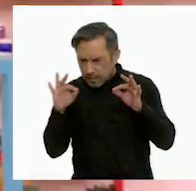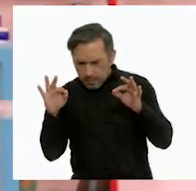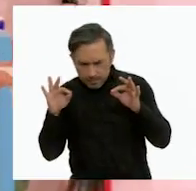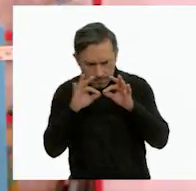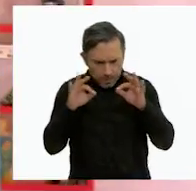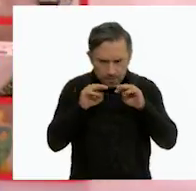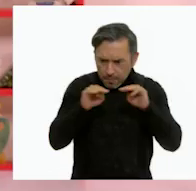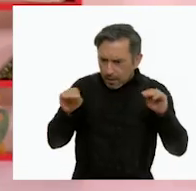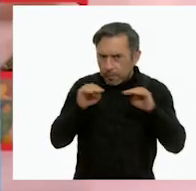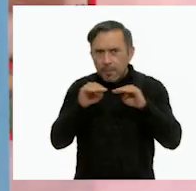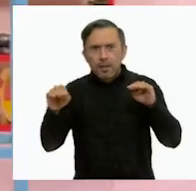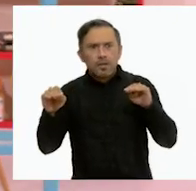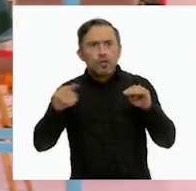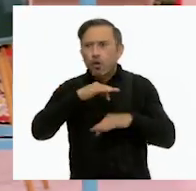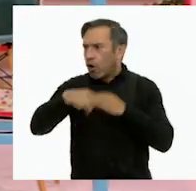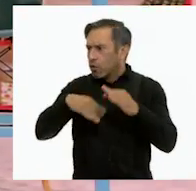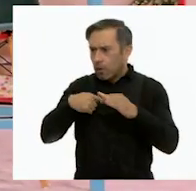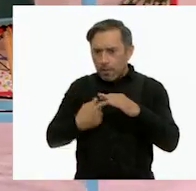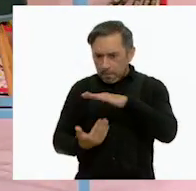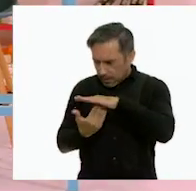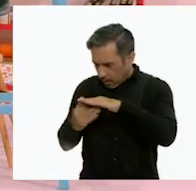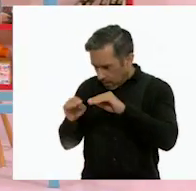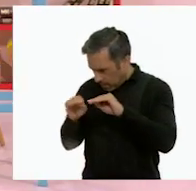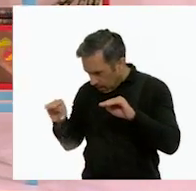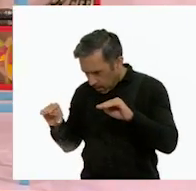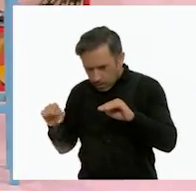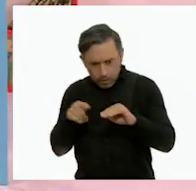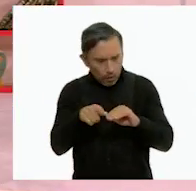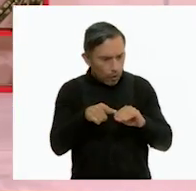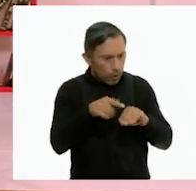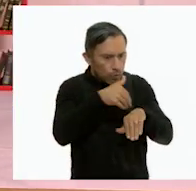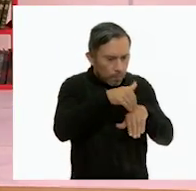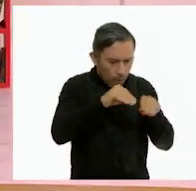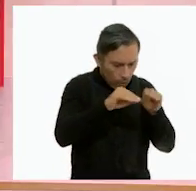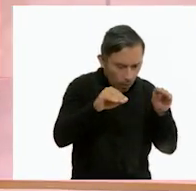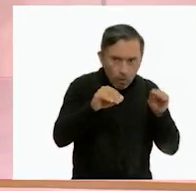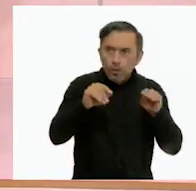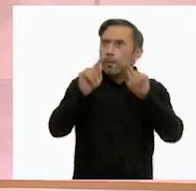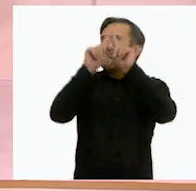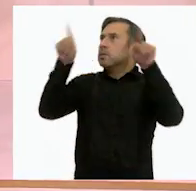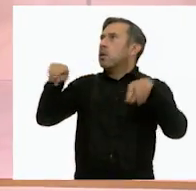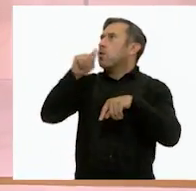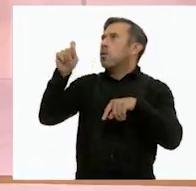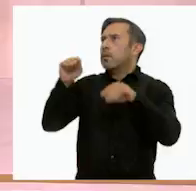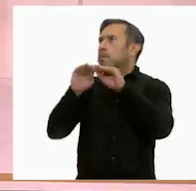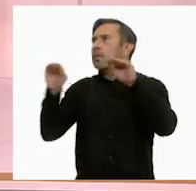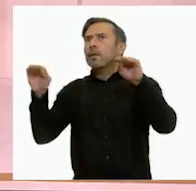salón, medir la mesa, medir el número, medir los colores, medir el pizarrón, medirlo todo.